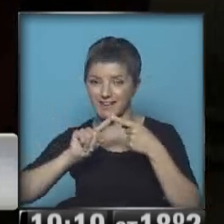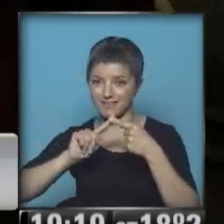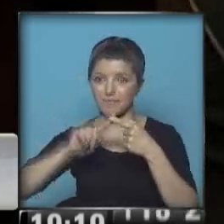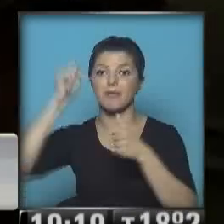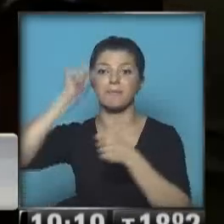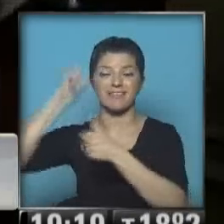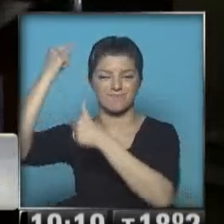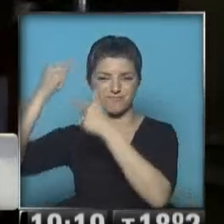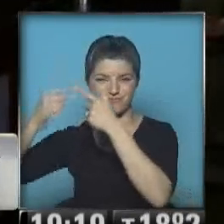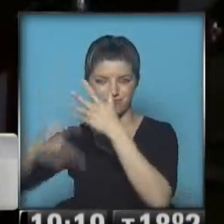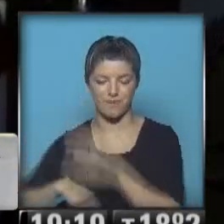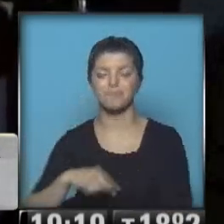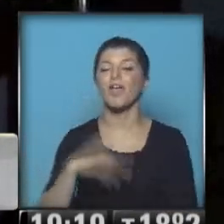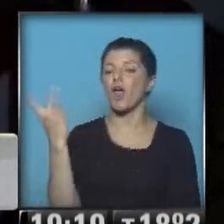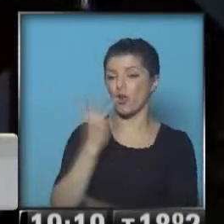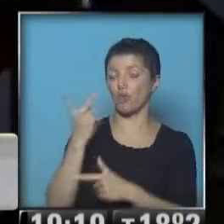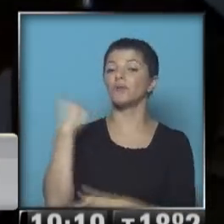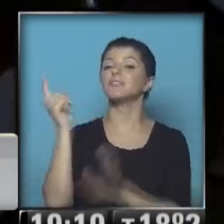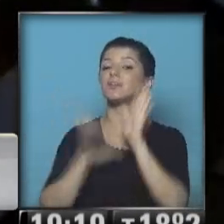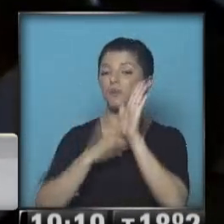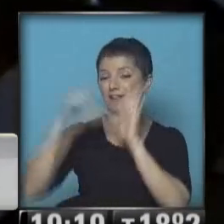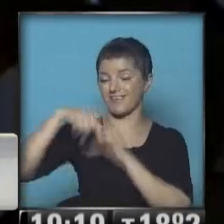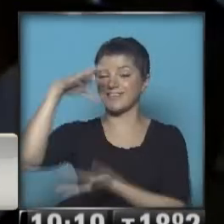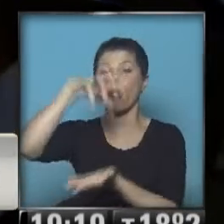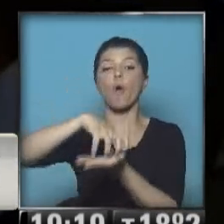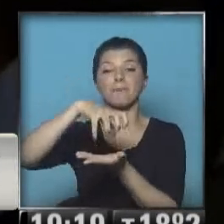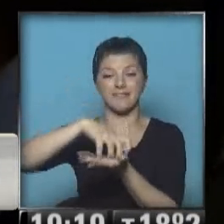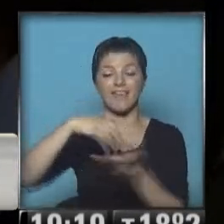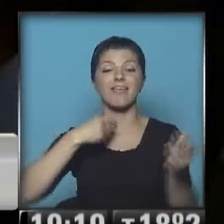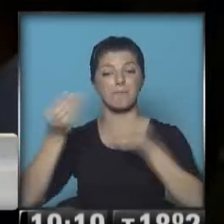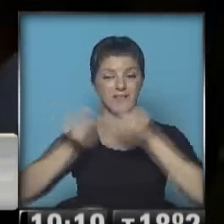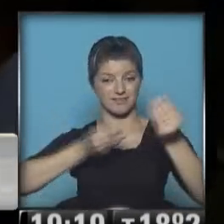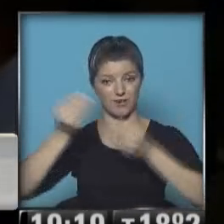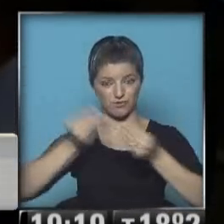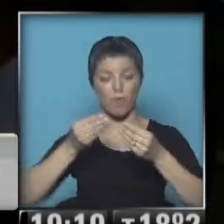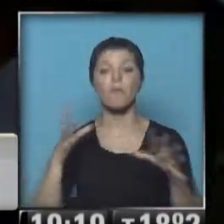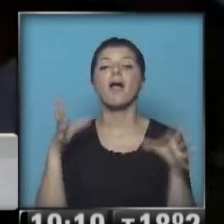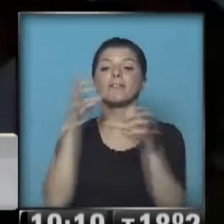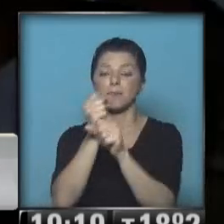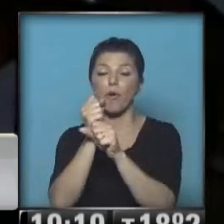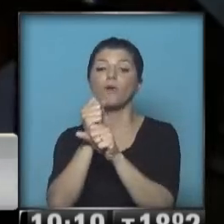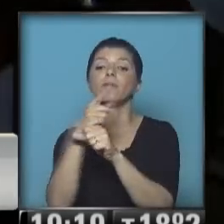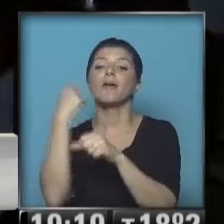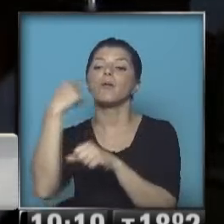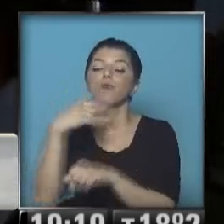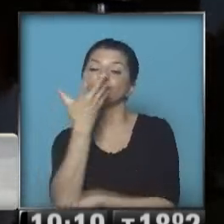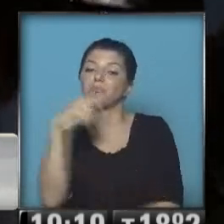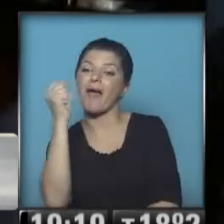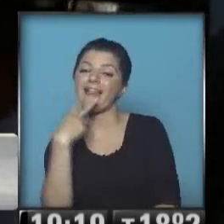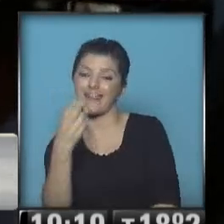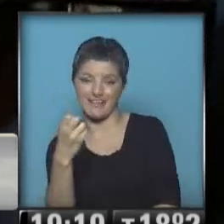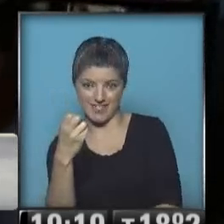atlántica. Ambos, decíamos, titulares de este Comité de Administración del Fondo Fiduciario para el Transporte Eléctrico Federal, en el